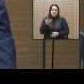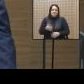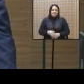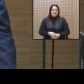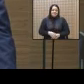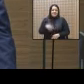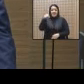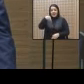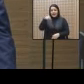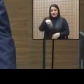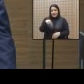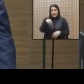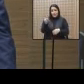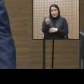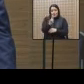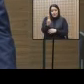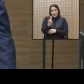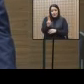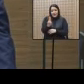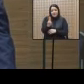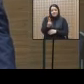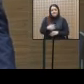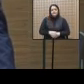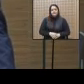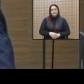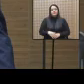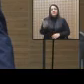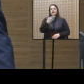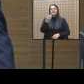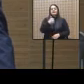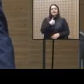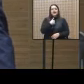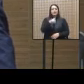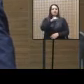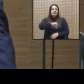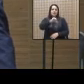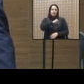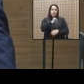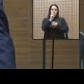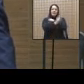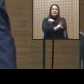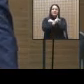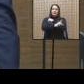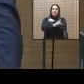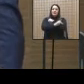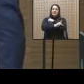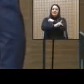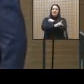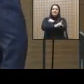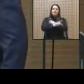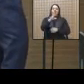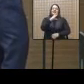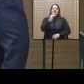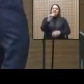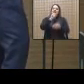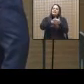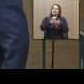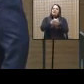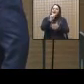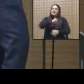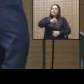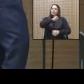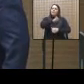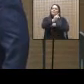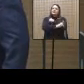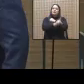Aquí lo que urge es que tengamos una actitud patriótica. Y esa actitud patriótica no es votar